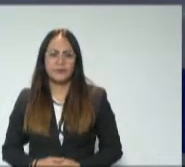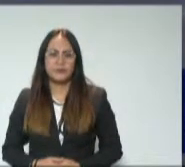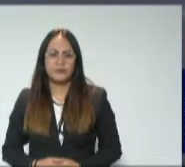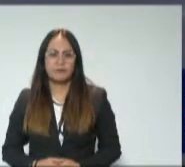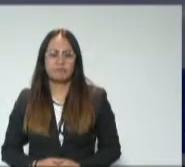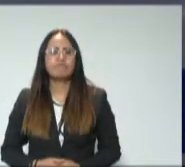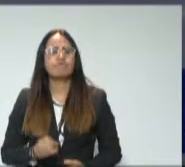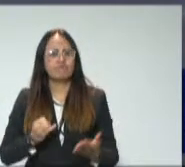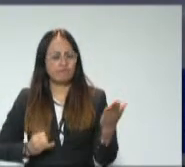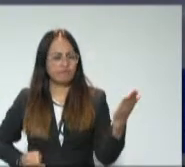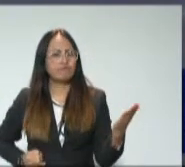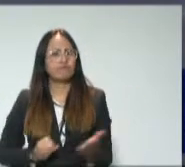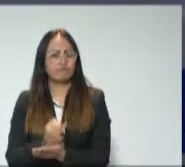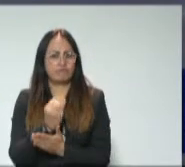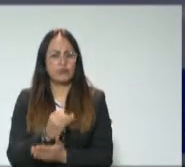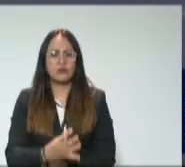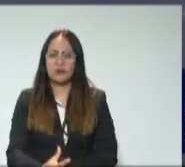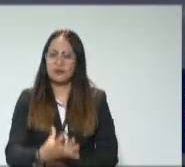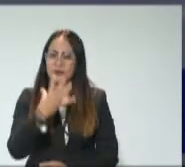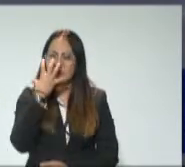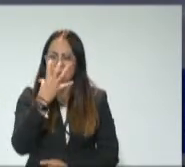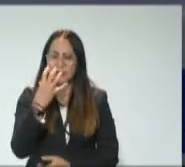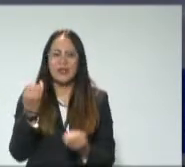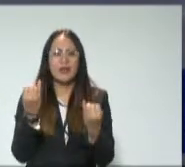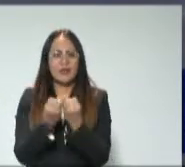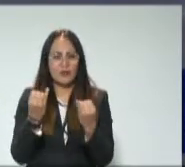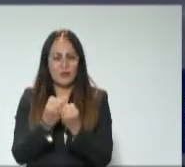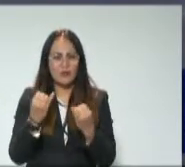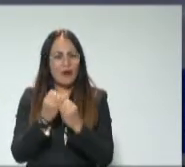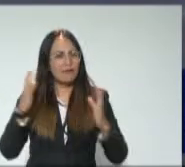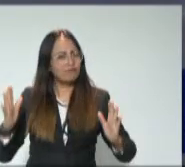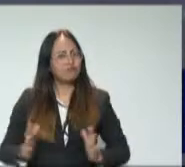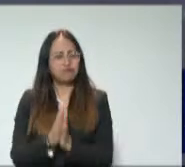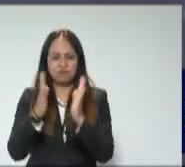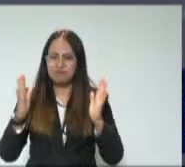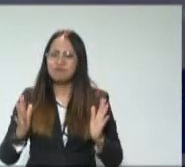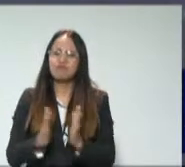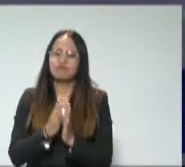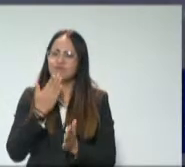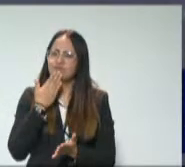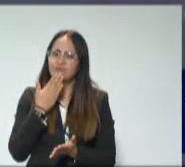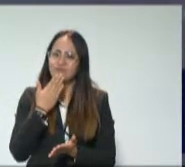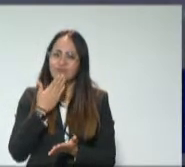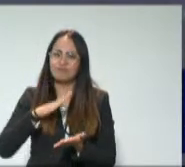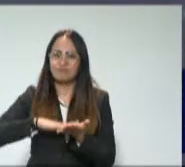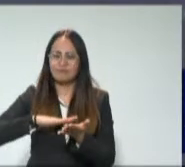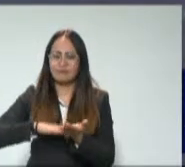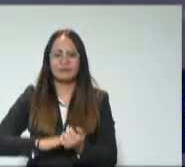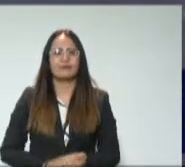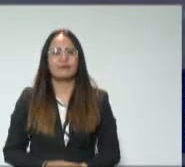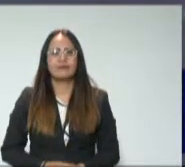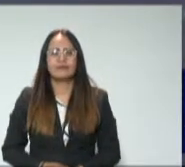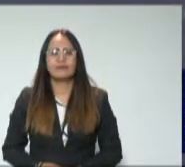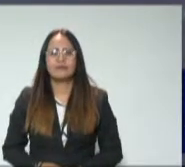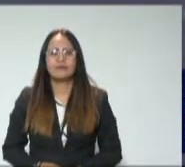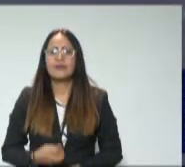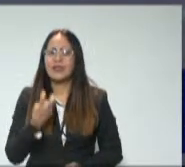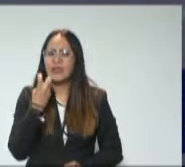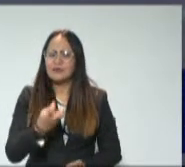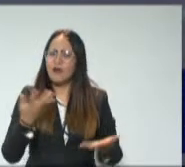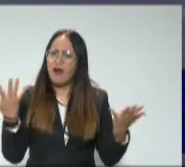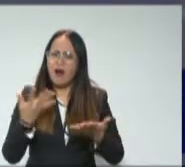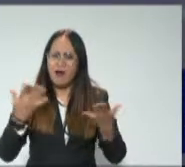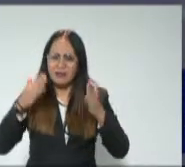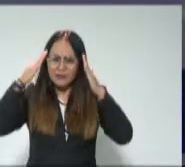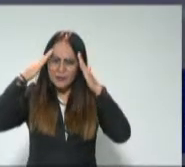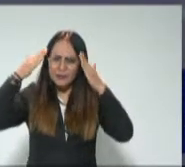una determinación y una celebración democrática hagámoslo con mucha